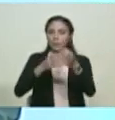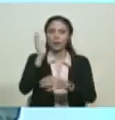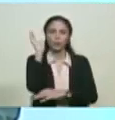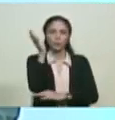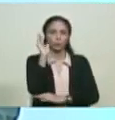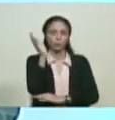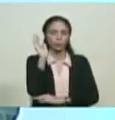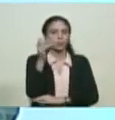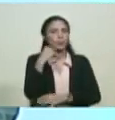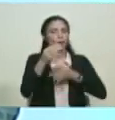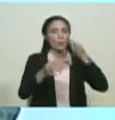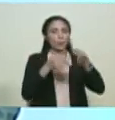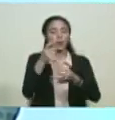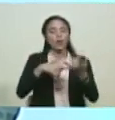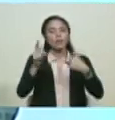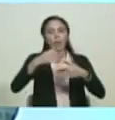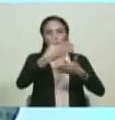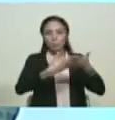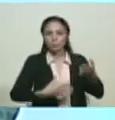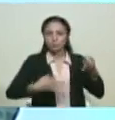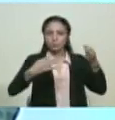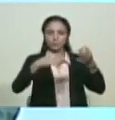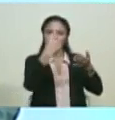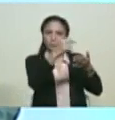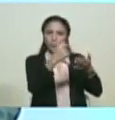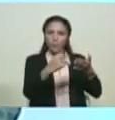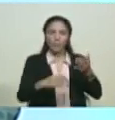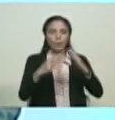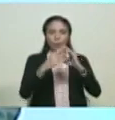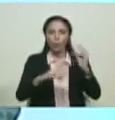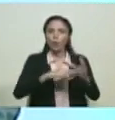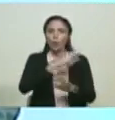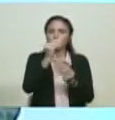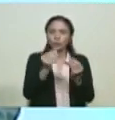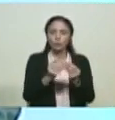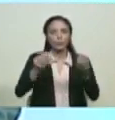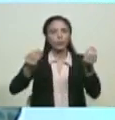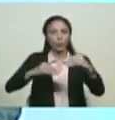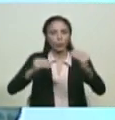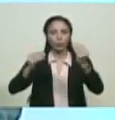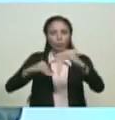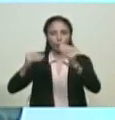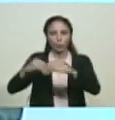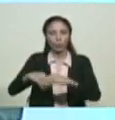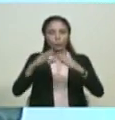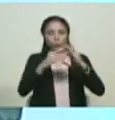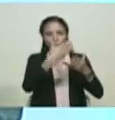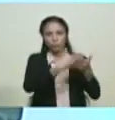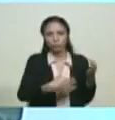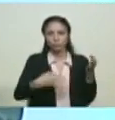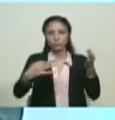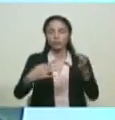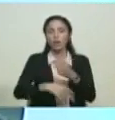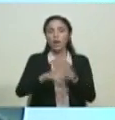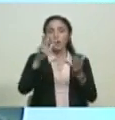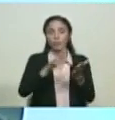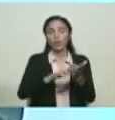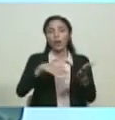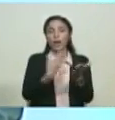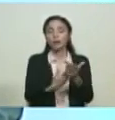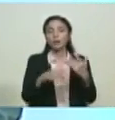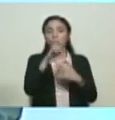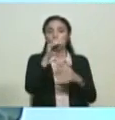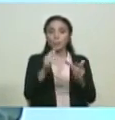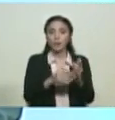de liberar y aprobar las líneas y documentos fundamentales que rijan de aquí al 2025